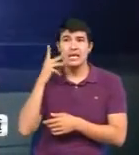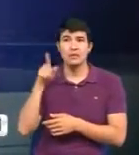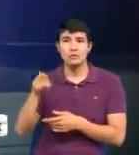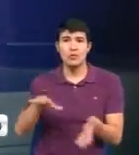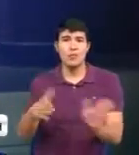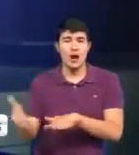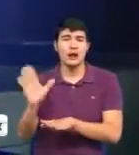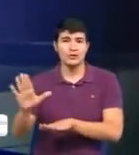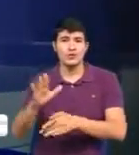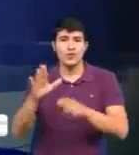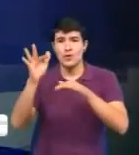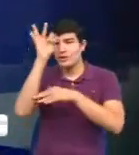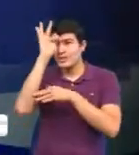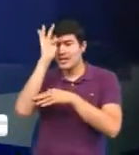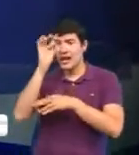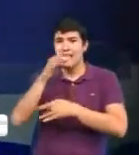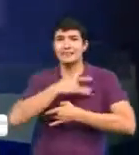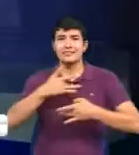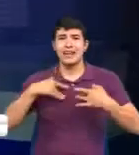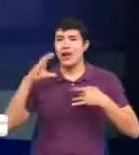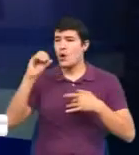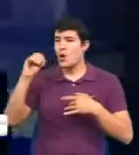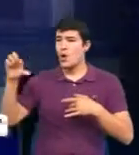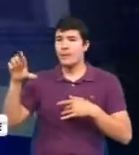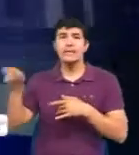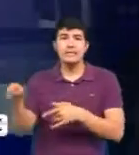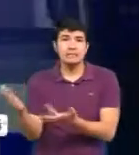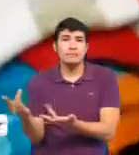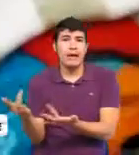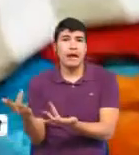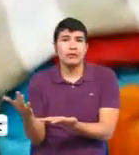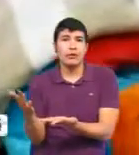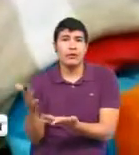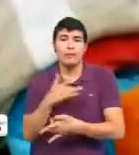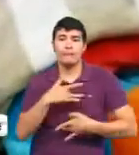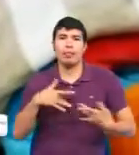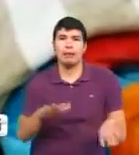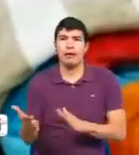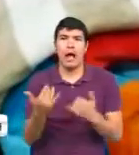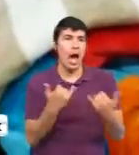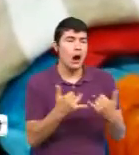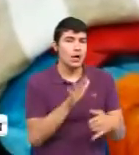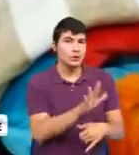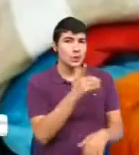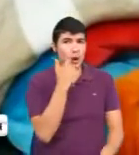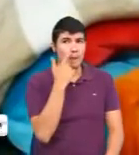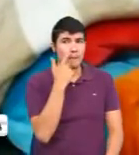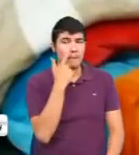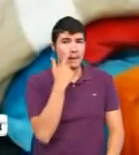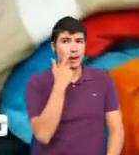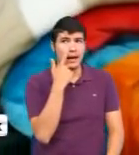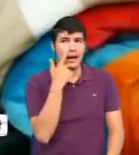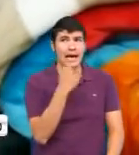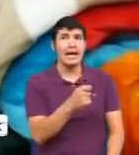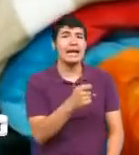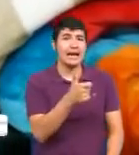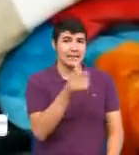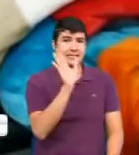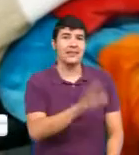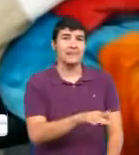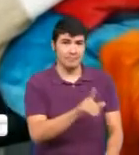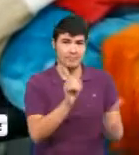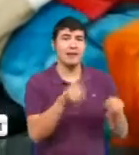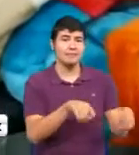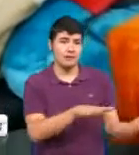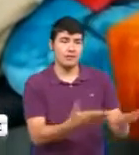clínica saludcoop esperando una atención médica ahora el papá de las menores estuvo a punto de perder su